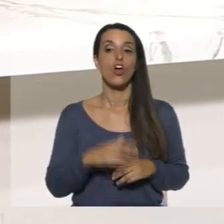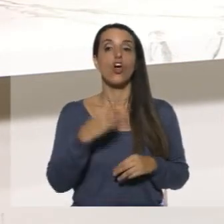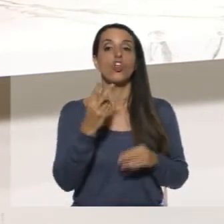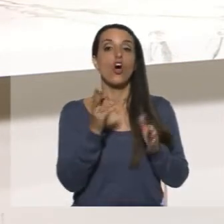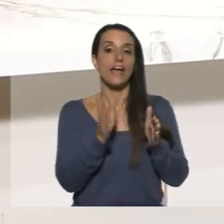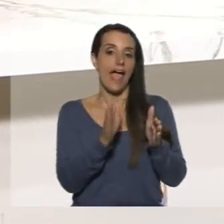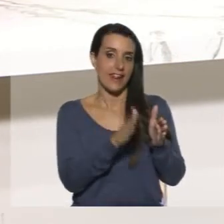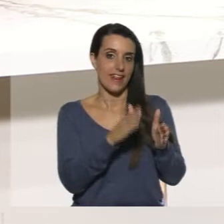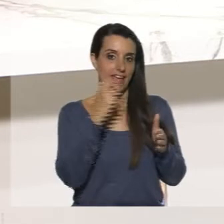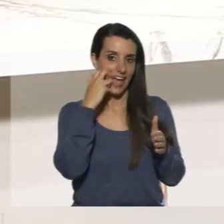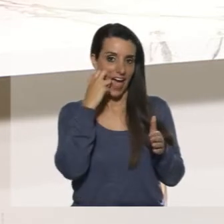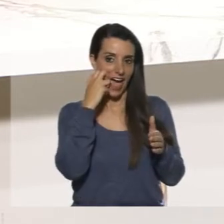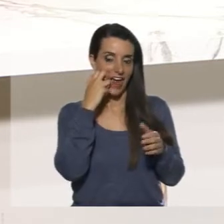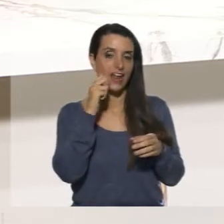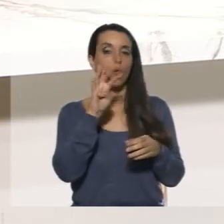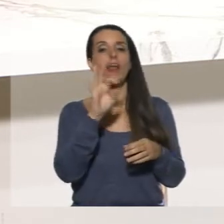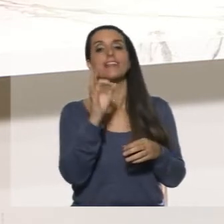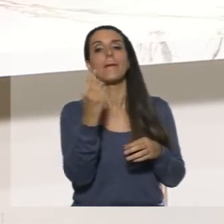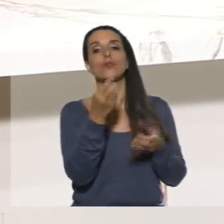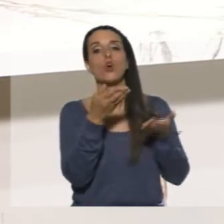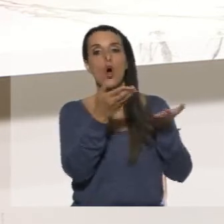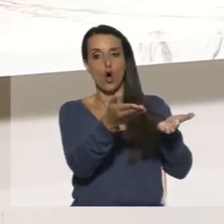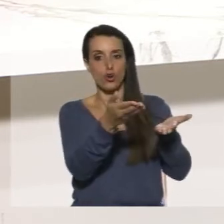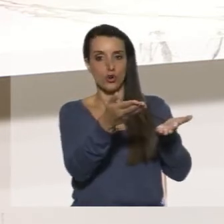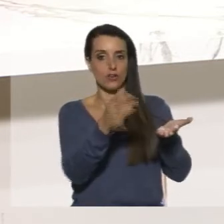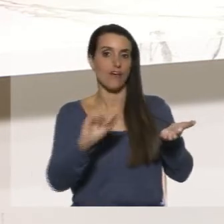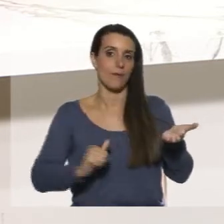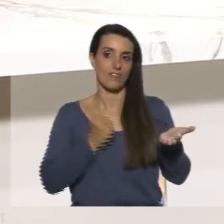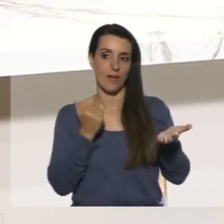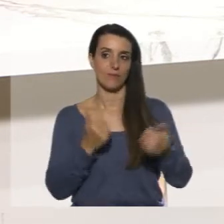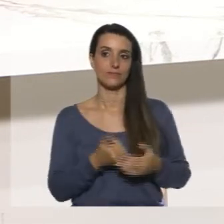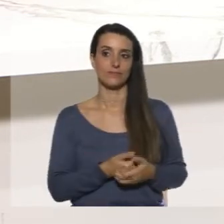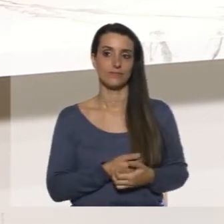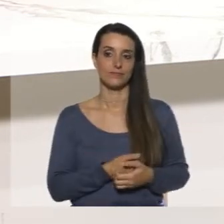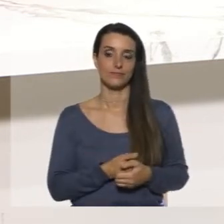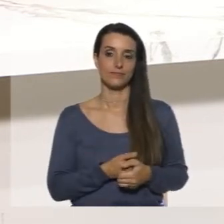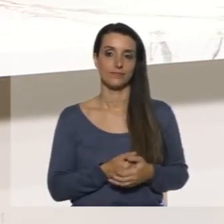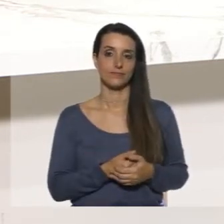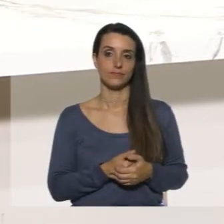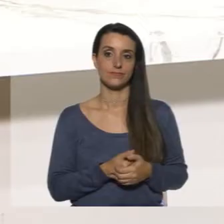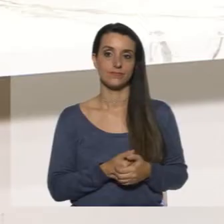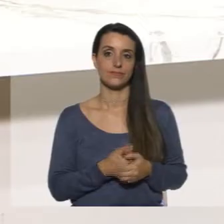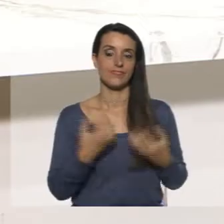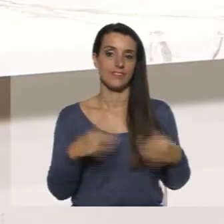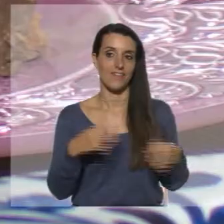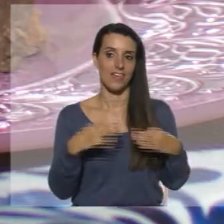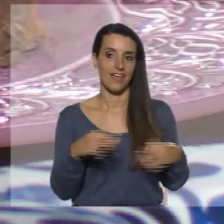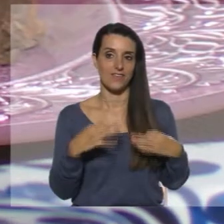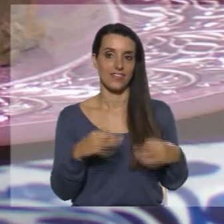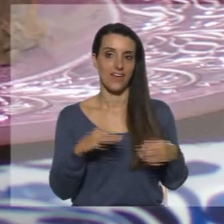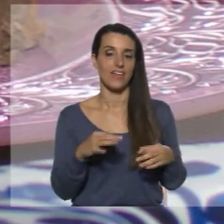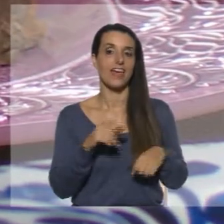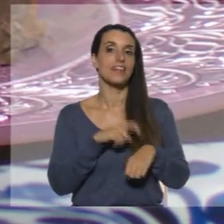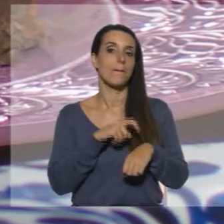de carne, que obviamente va a demorar unos 40 minutos. Nosotros tenemos la otra, está en el horno. Claro, lo estamos haciendo, porque acá está bien que los tiempos